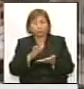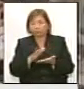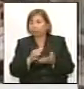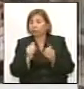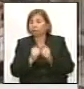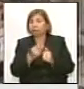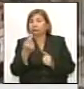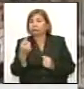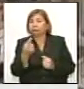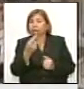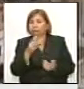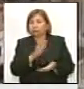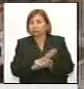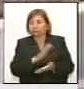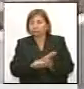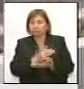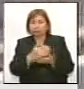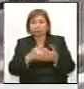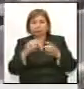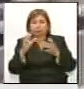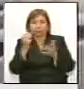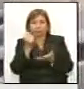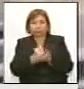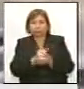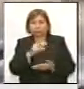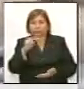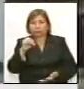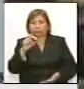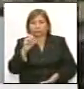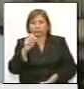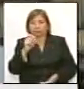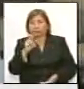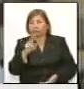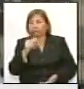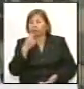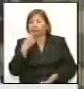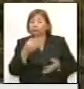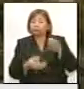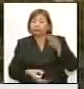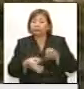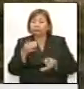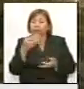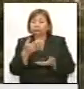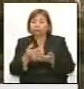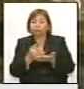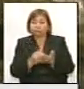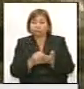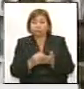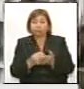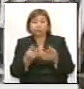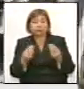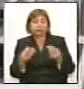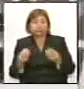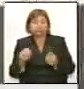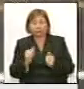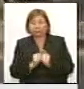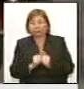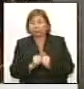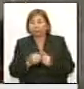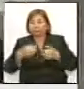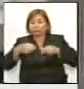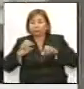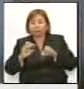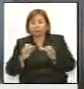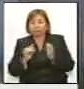con solo la tramitación de una carta notarial. La Comisión de Justicia del Congreso aprobó por mayoría el proyecto de ley que